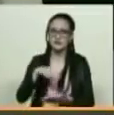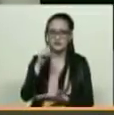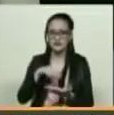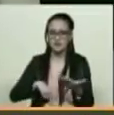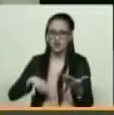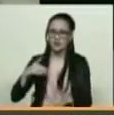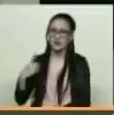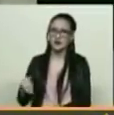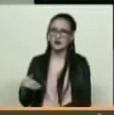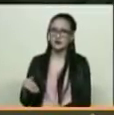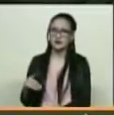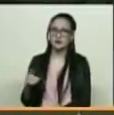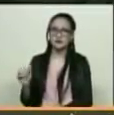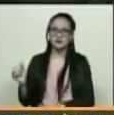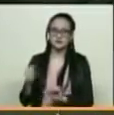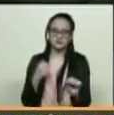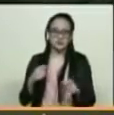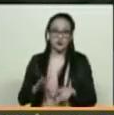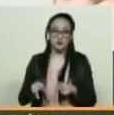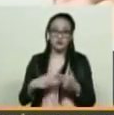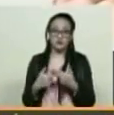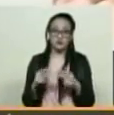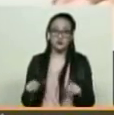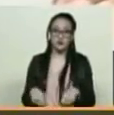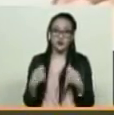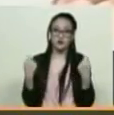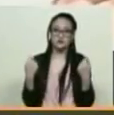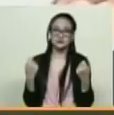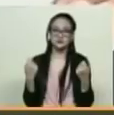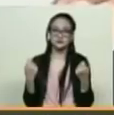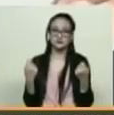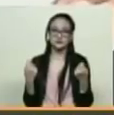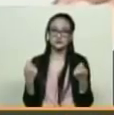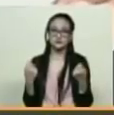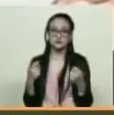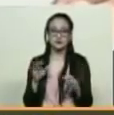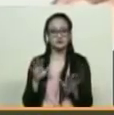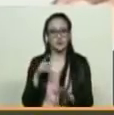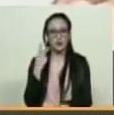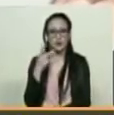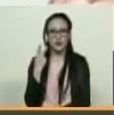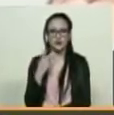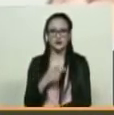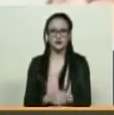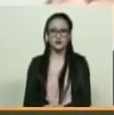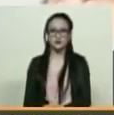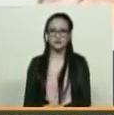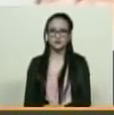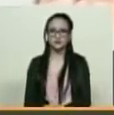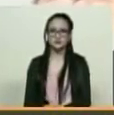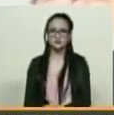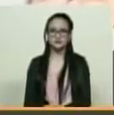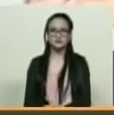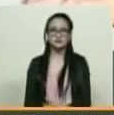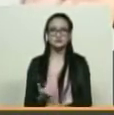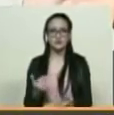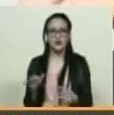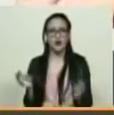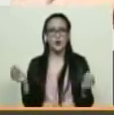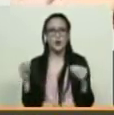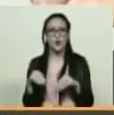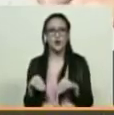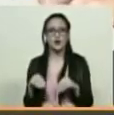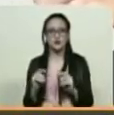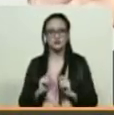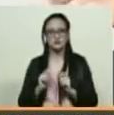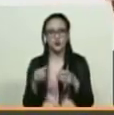y también rechazar la violencia como herramienta política. De igual manera, dentro de este acuerdo se contempla que se